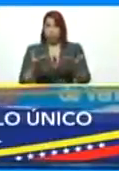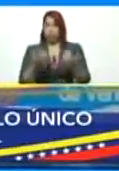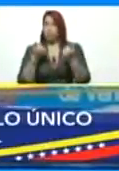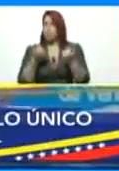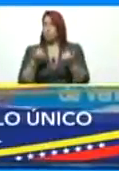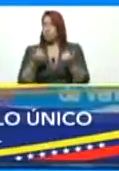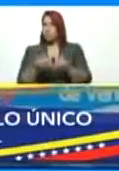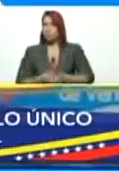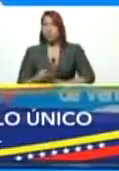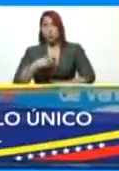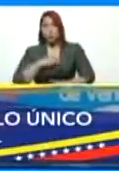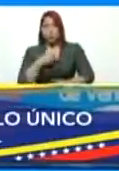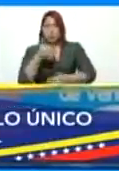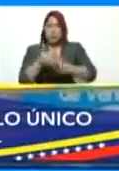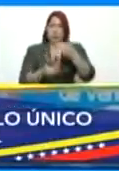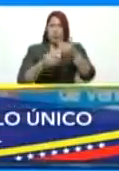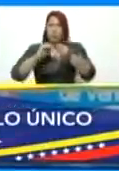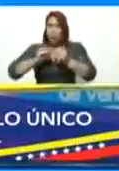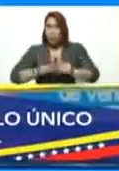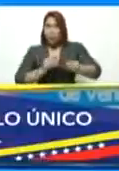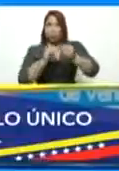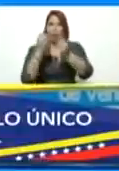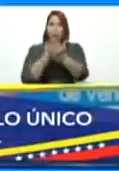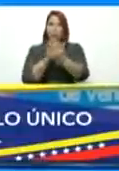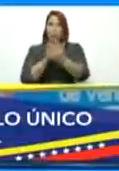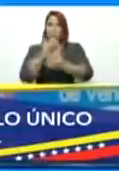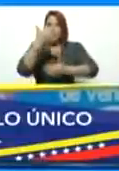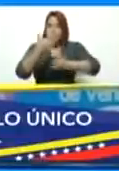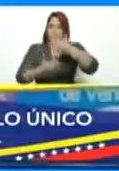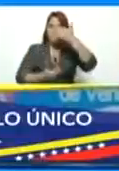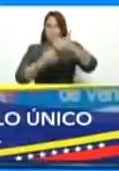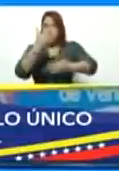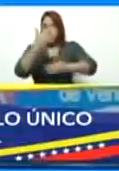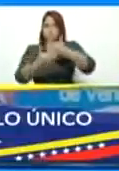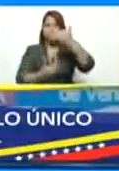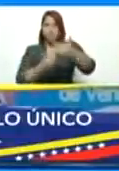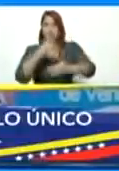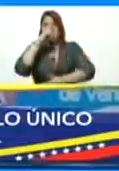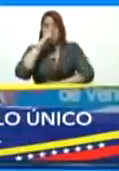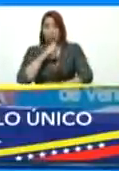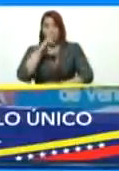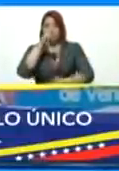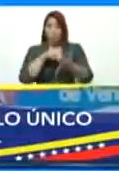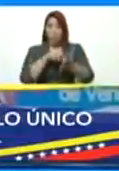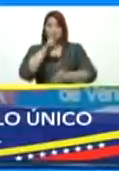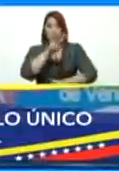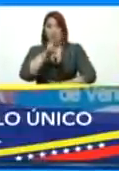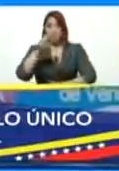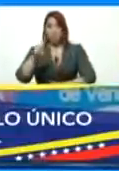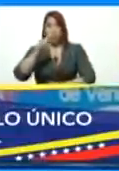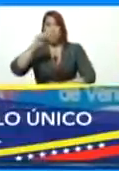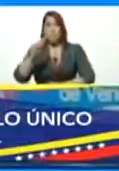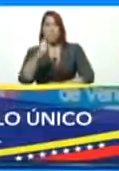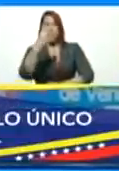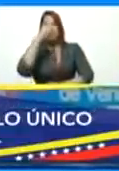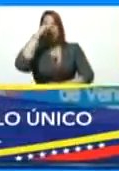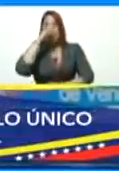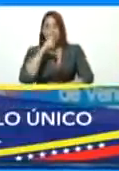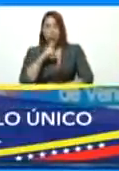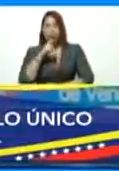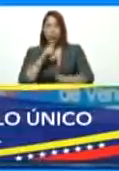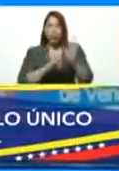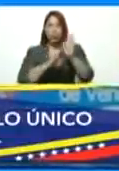hemos venido recuperando la economía en el año 2021 es el primer año de crecimiento